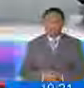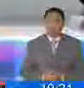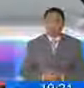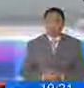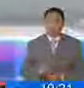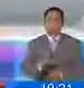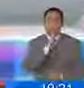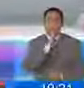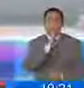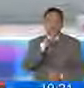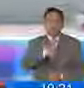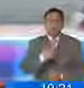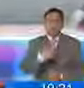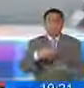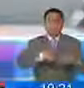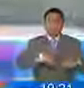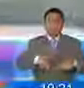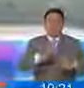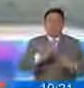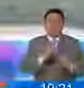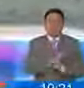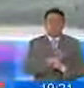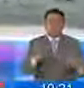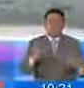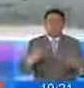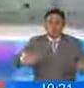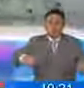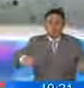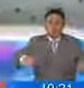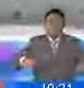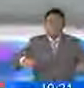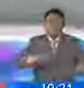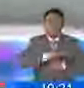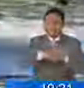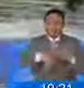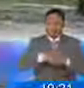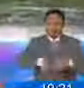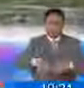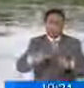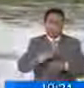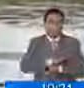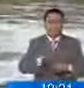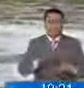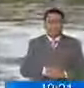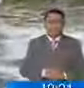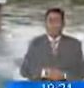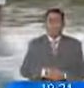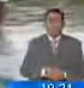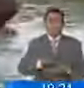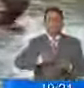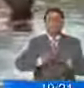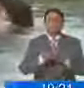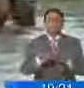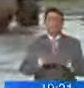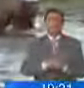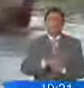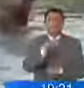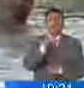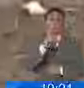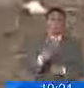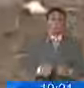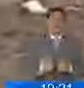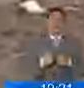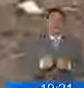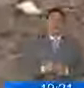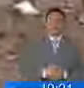hay transporte de ningún tipo, ni trisimotos, ni motos lineales, no viene nada para acá. Es la cooperativa Una Sola Fuerza, en el Cantón Durán.